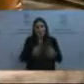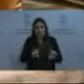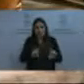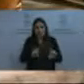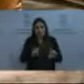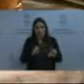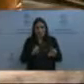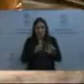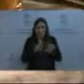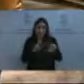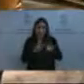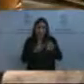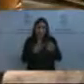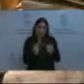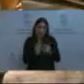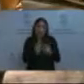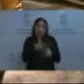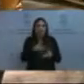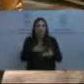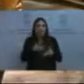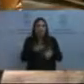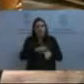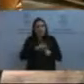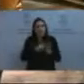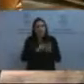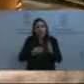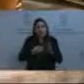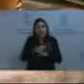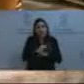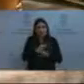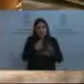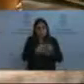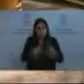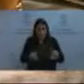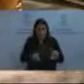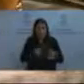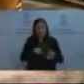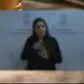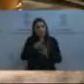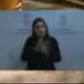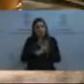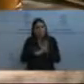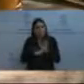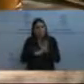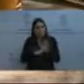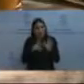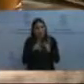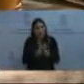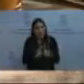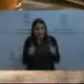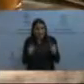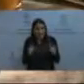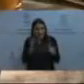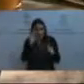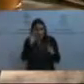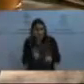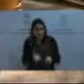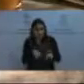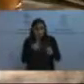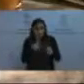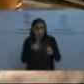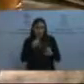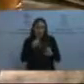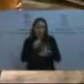pymes, las de ayudas a los proyectos de inversión empresarial, el programa de cheques de innovación, con un